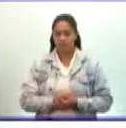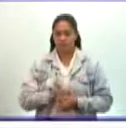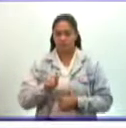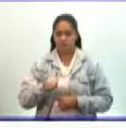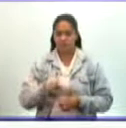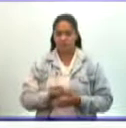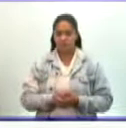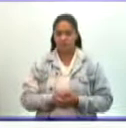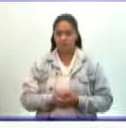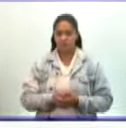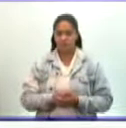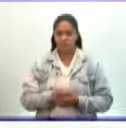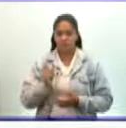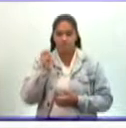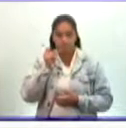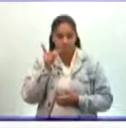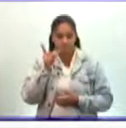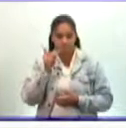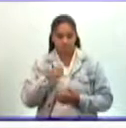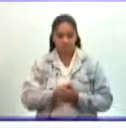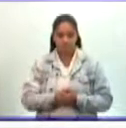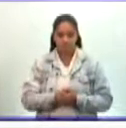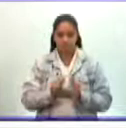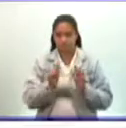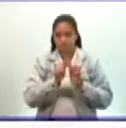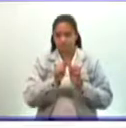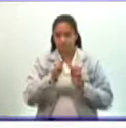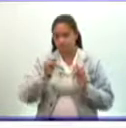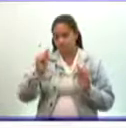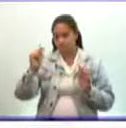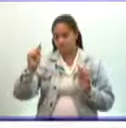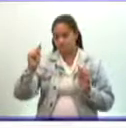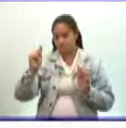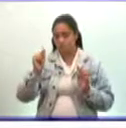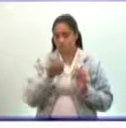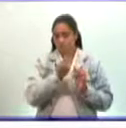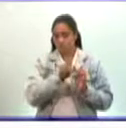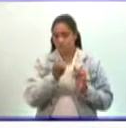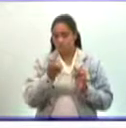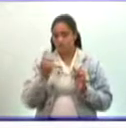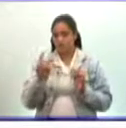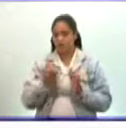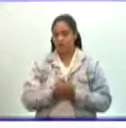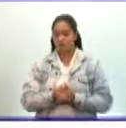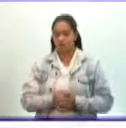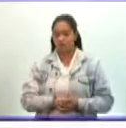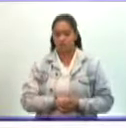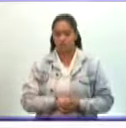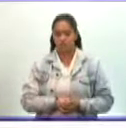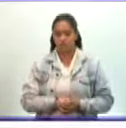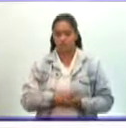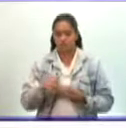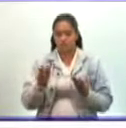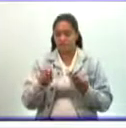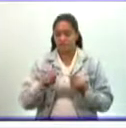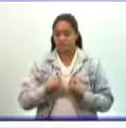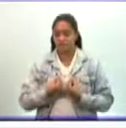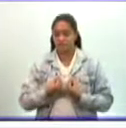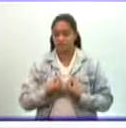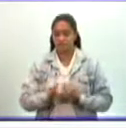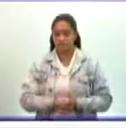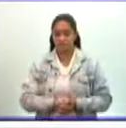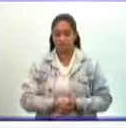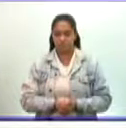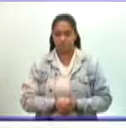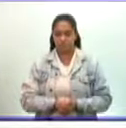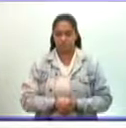que darme cuenta la posición que ocupan los segmentos que me dan y el que me piden.